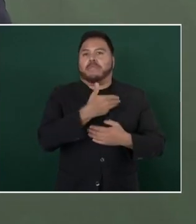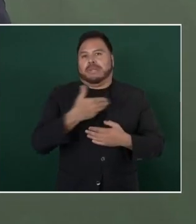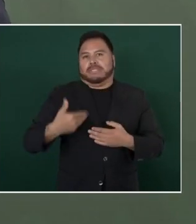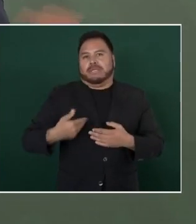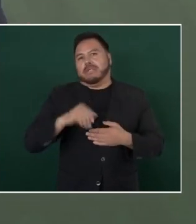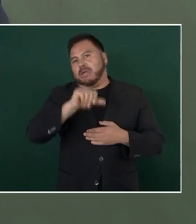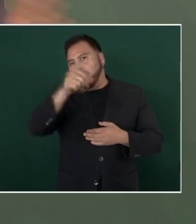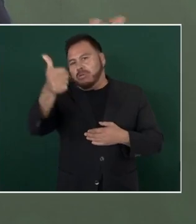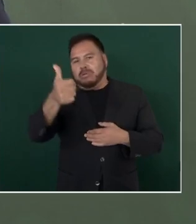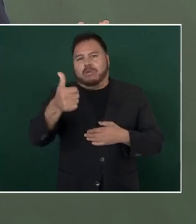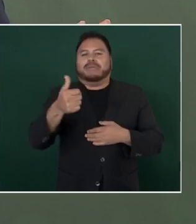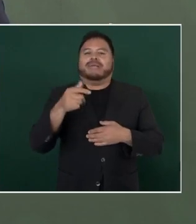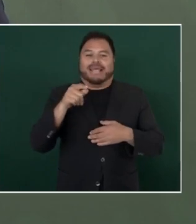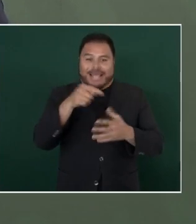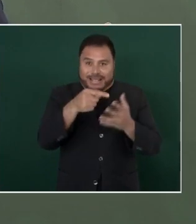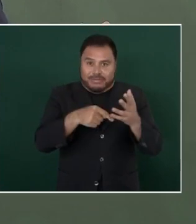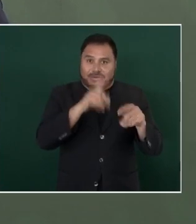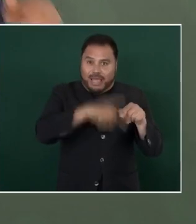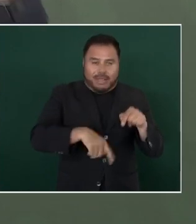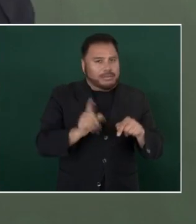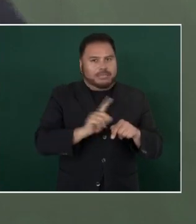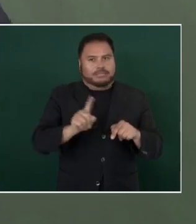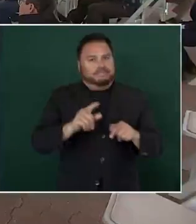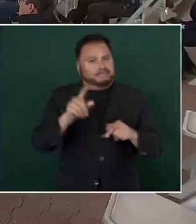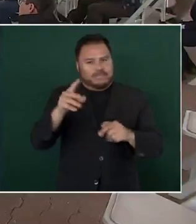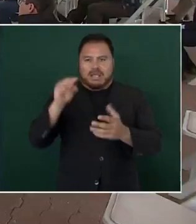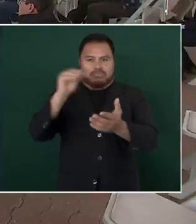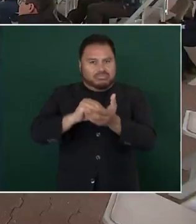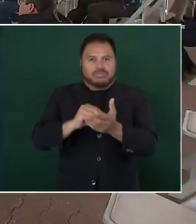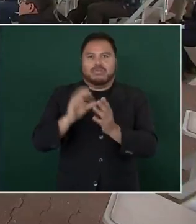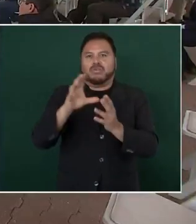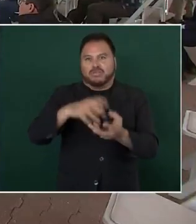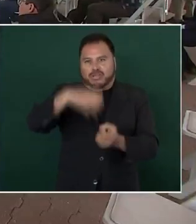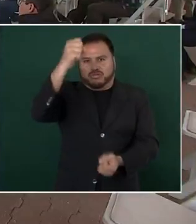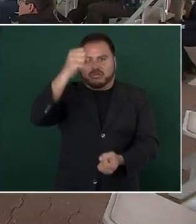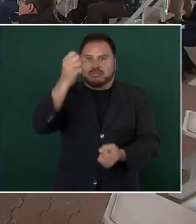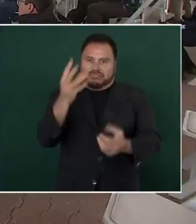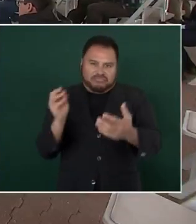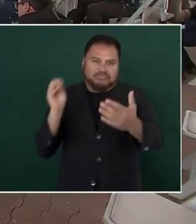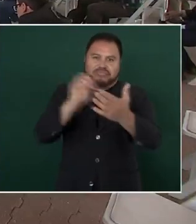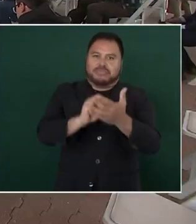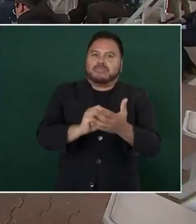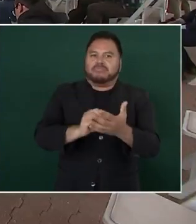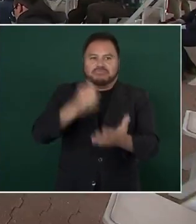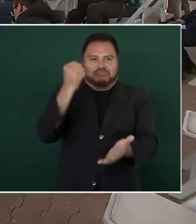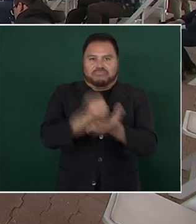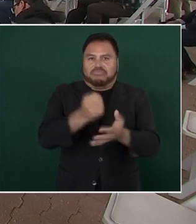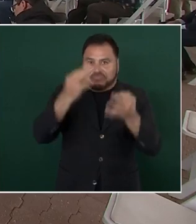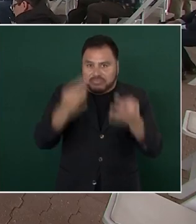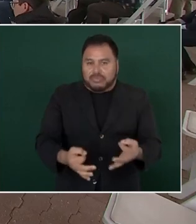quitar nada de lo que ya está recibiendo